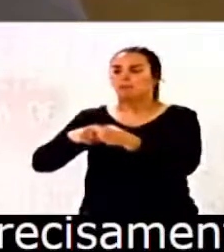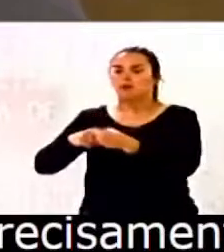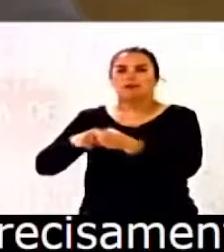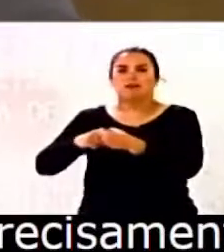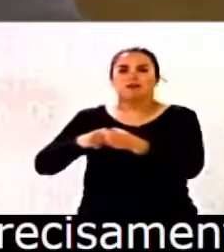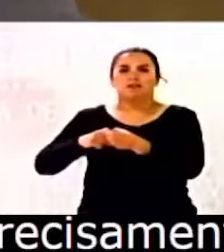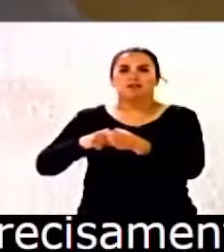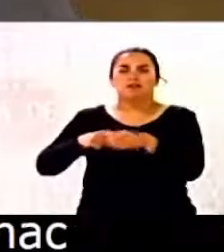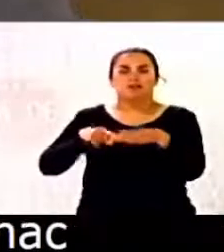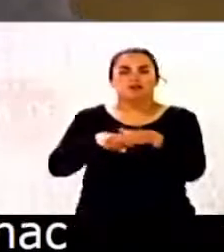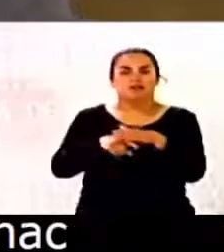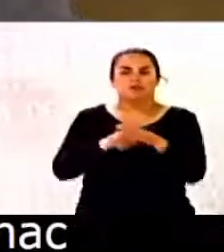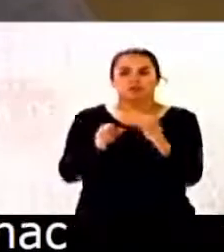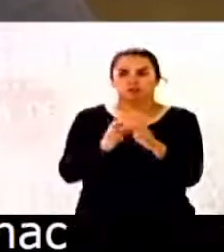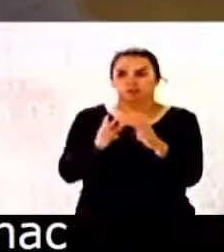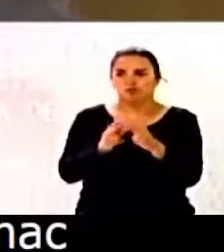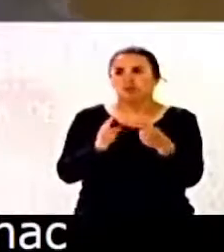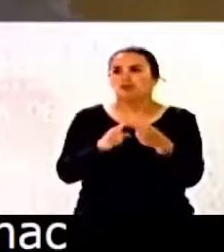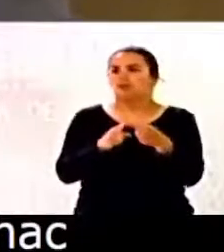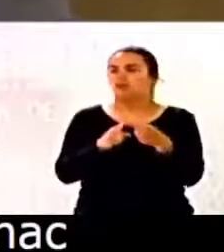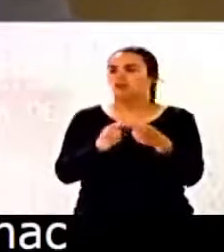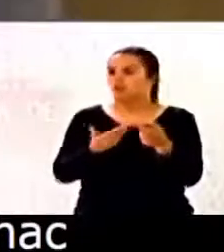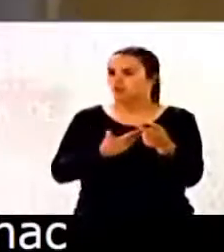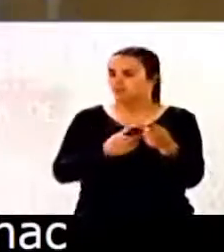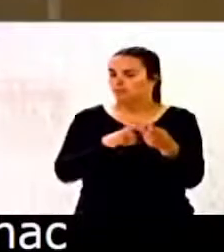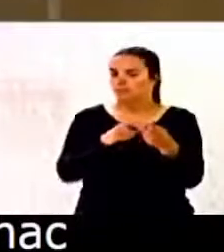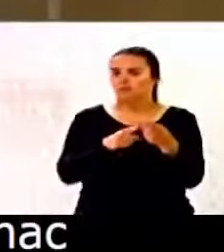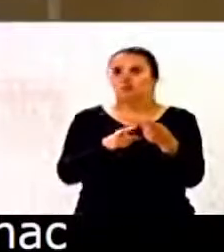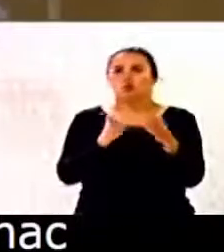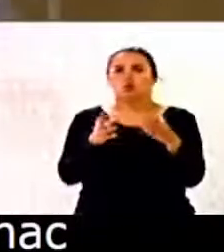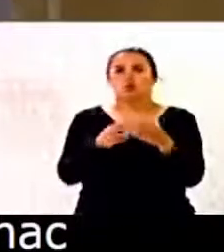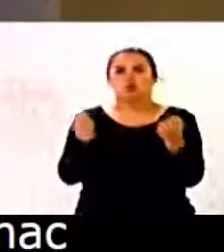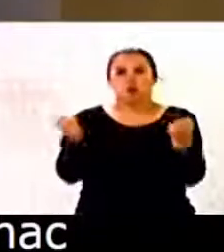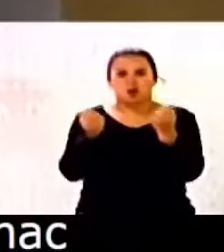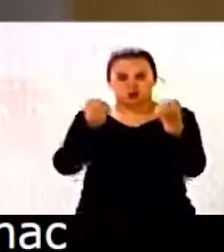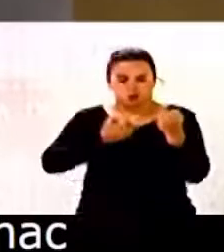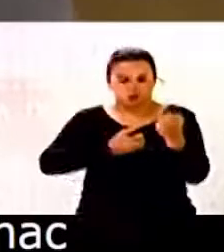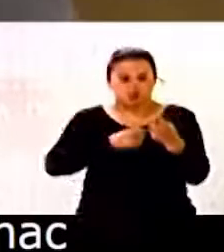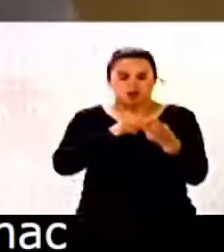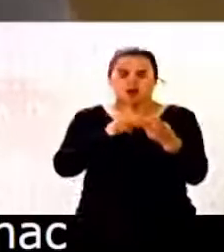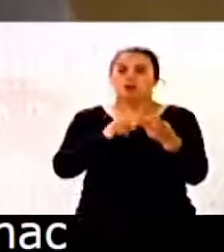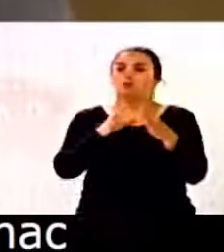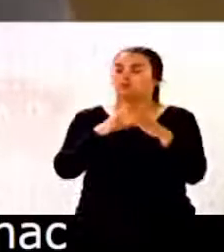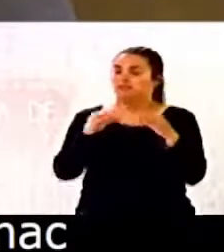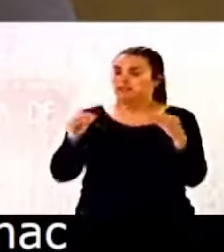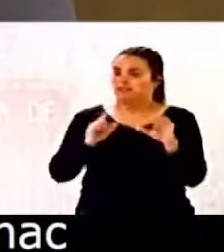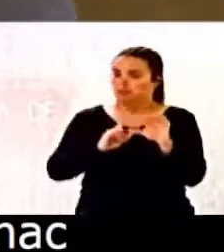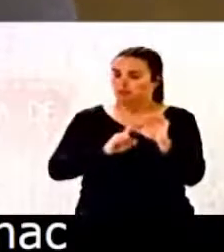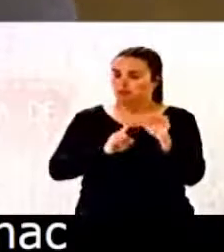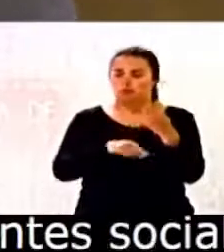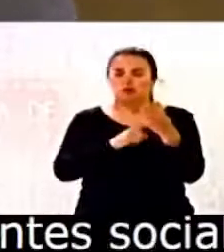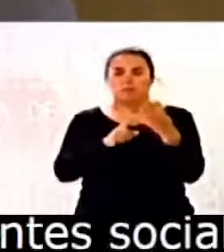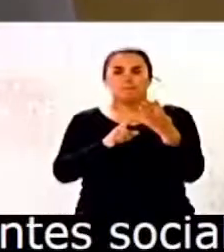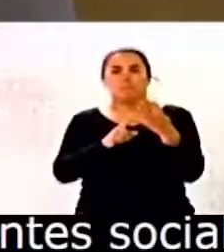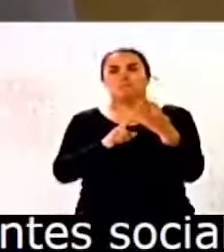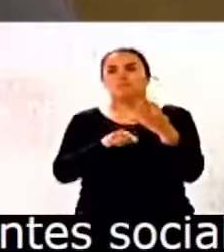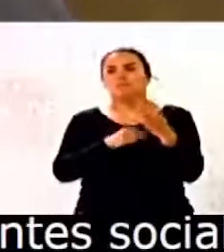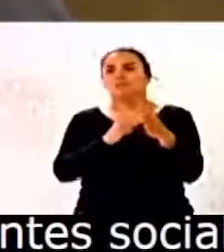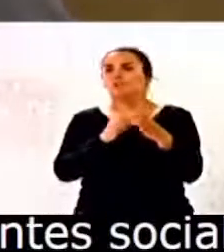de agentes sociales, ayuntamientos, grupos de acción local, la propia Universidad de Extremadura, de